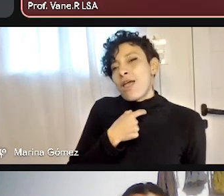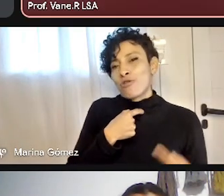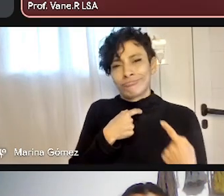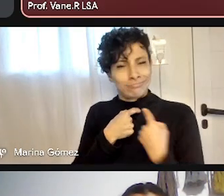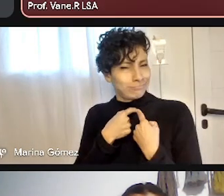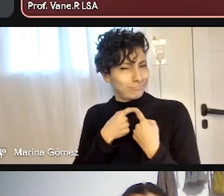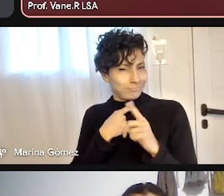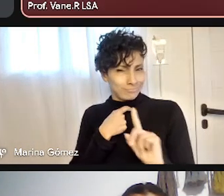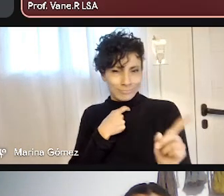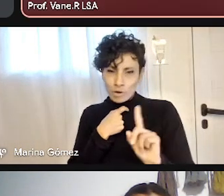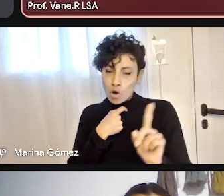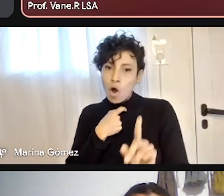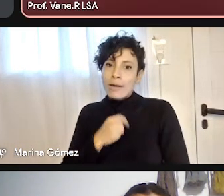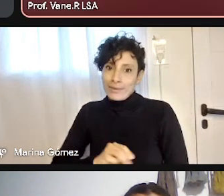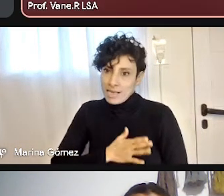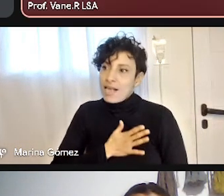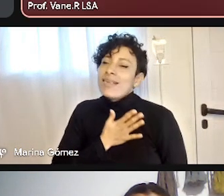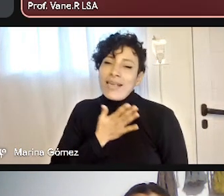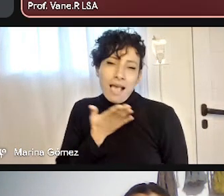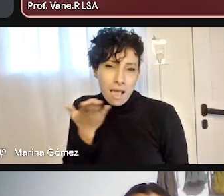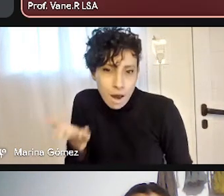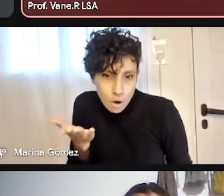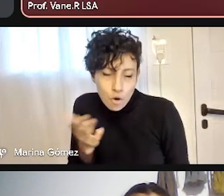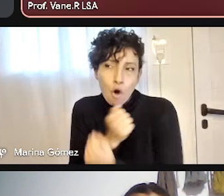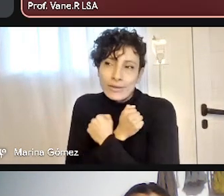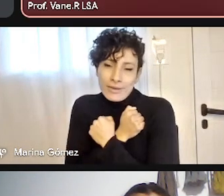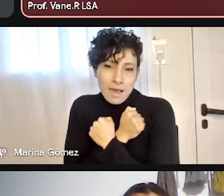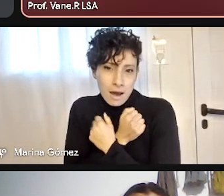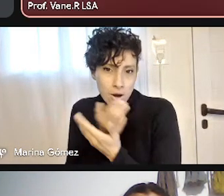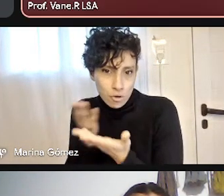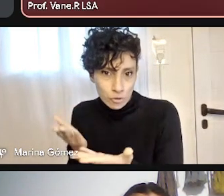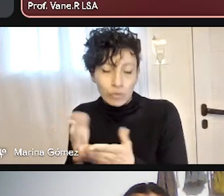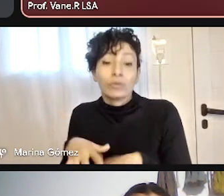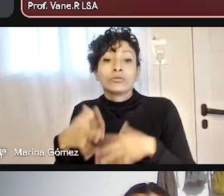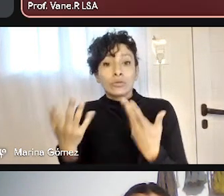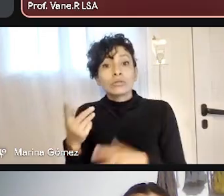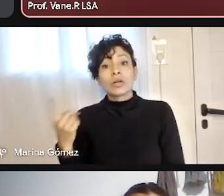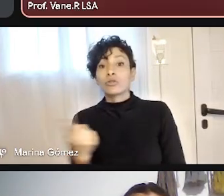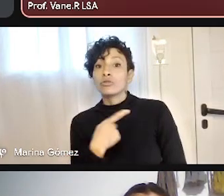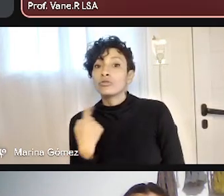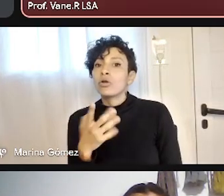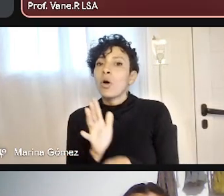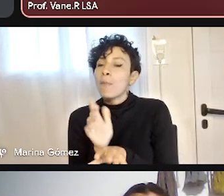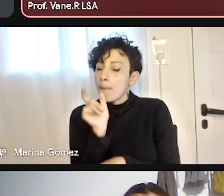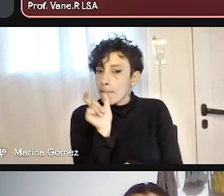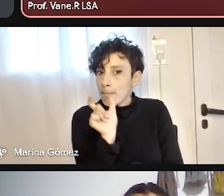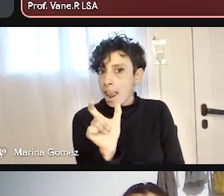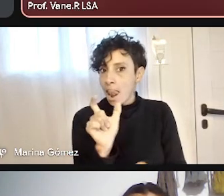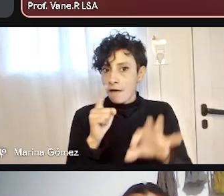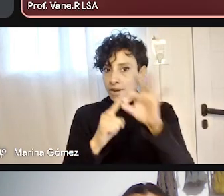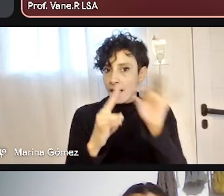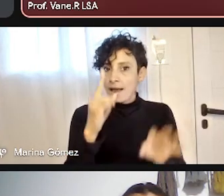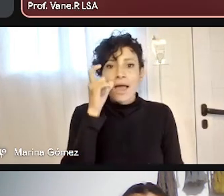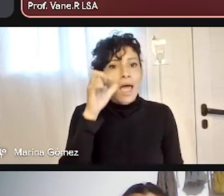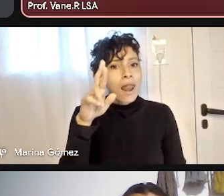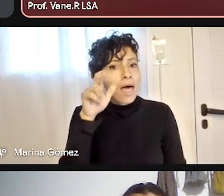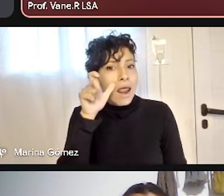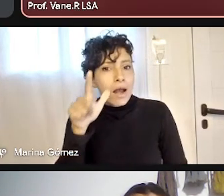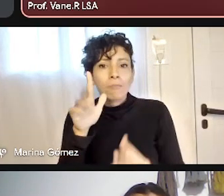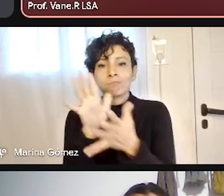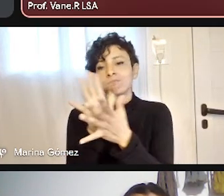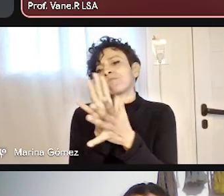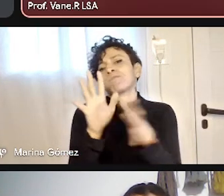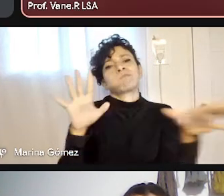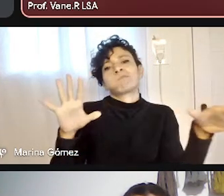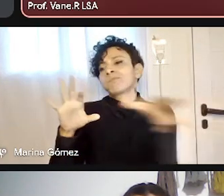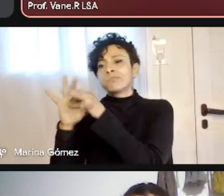es que va a depender del contexto. Nosotros podemos aprender una seña, pero esa seña no significa lo mismo en diferentes contextos.